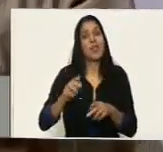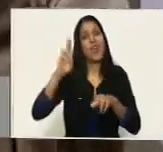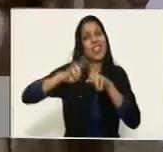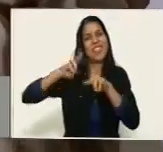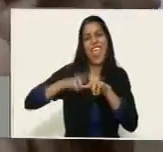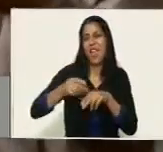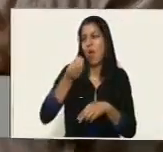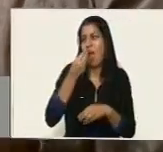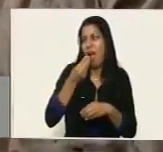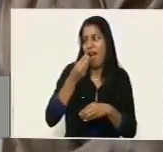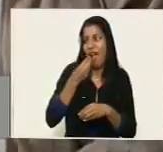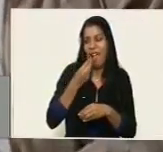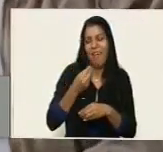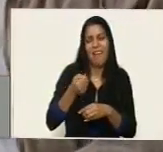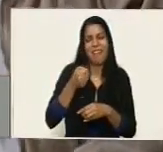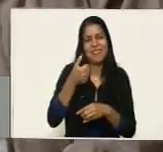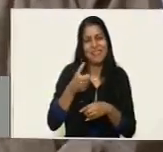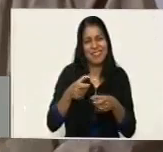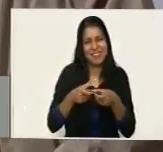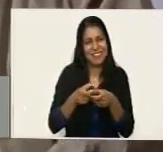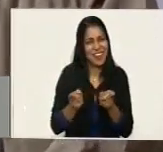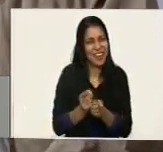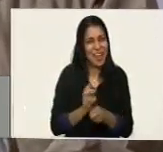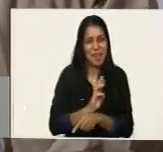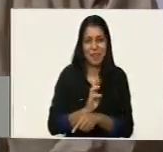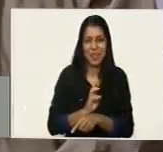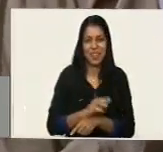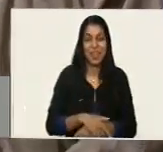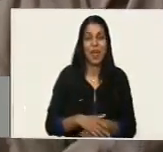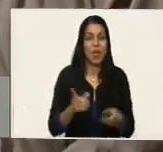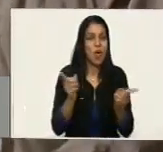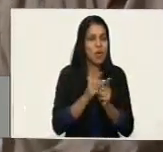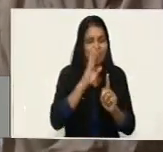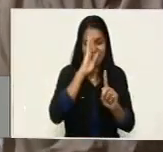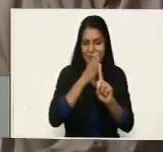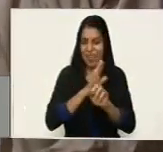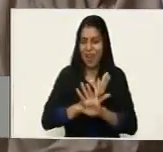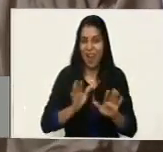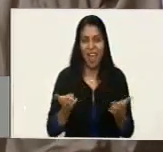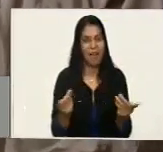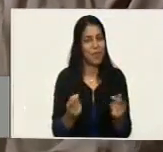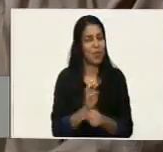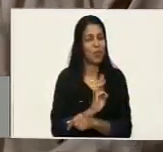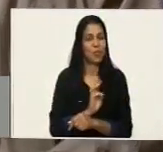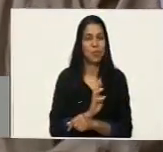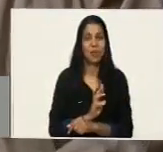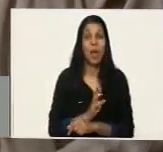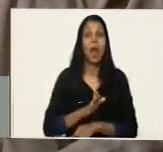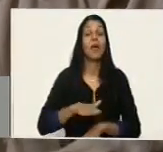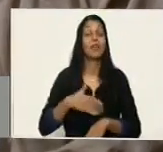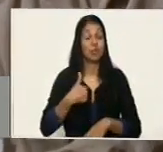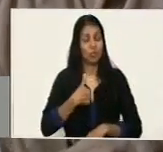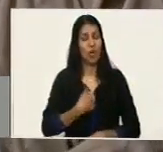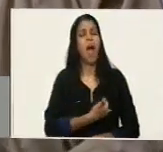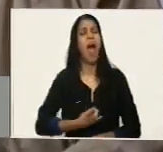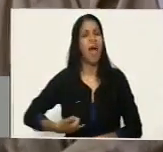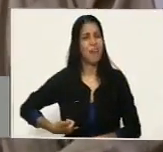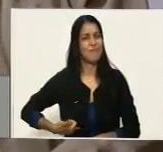Entonces, tiene que ver, tengo que ir al grano. Y espero ir al grano pronto, porque yo también tengo